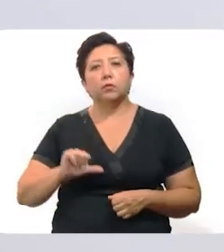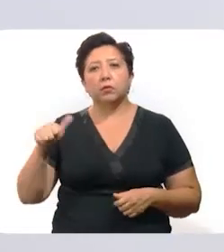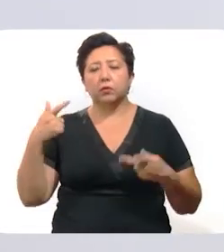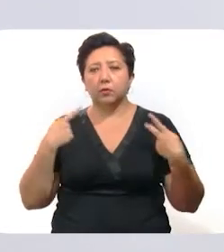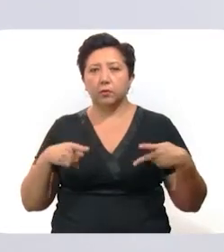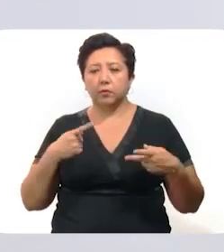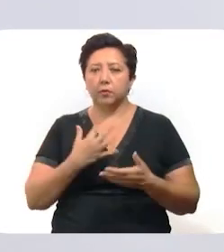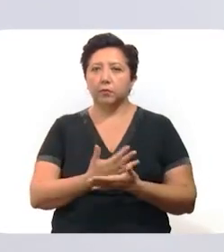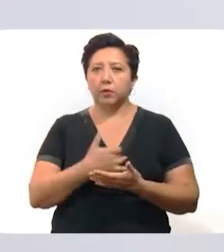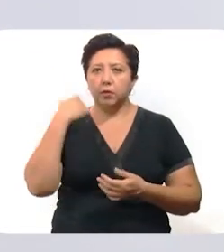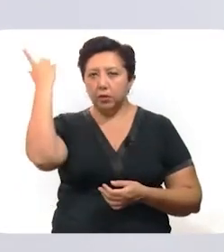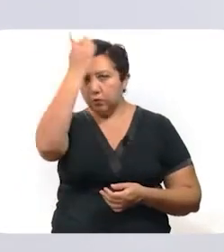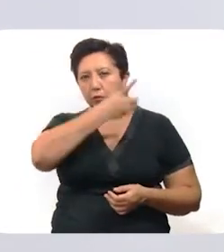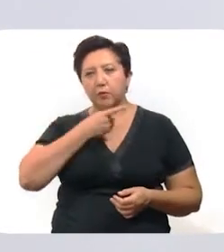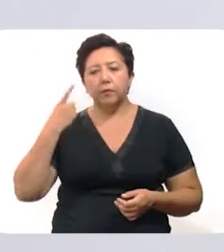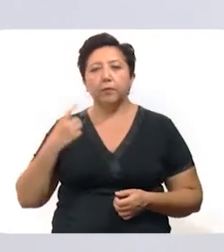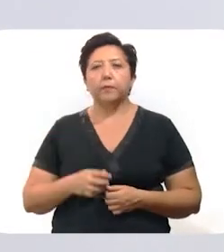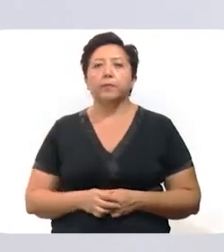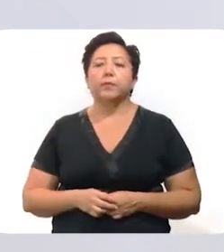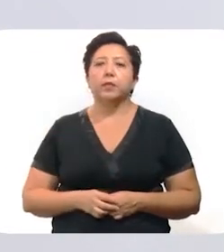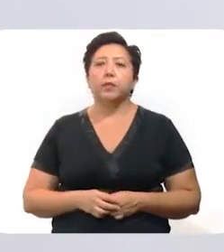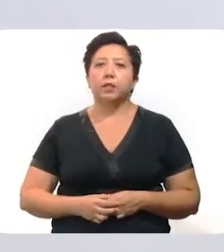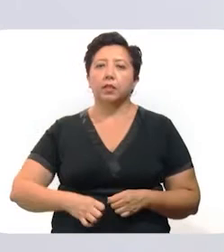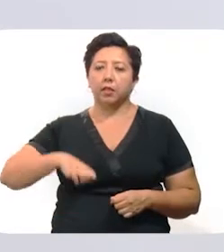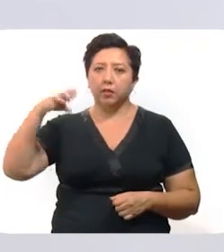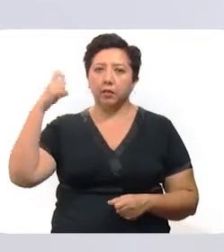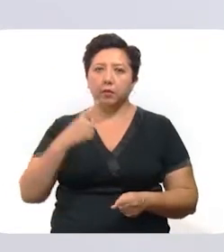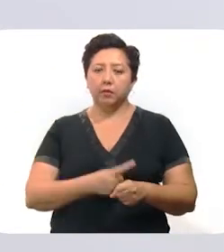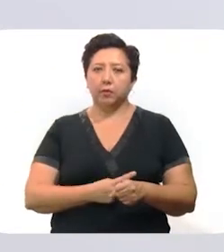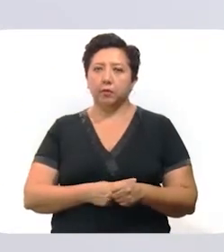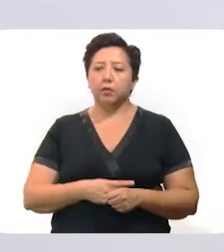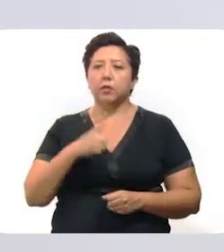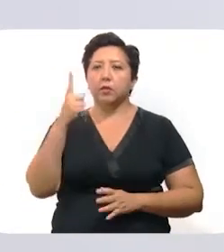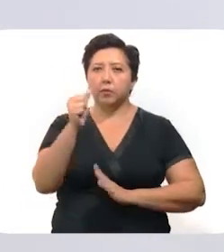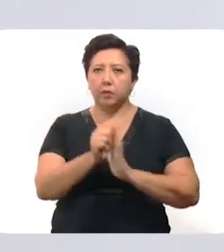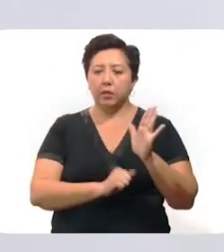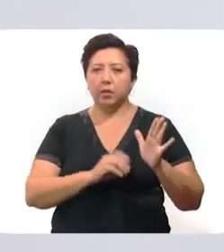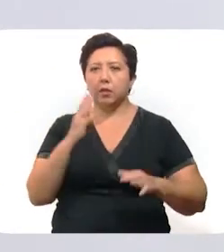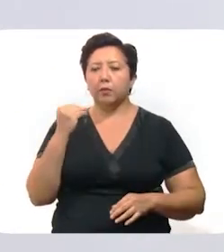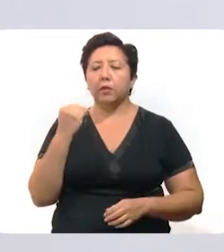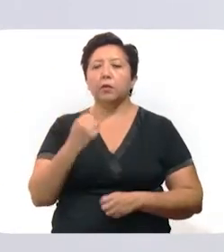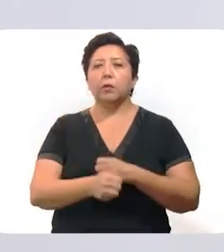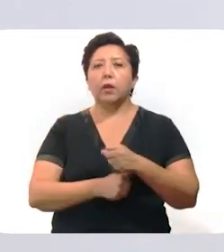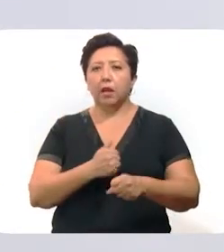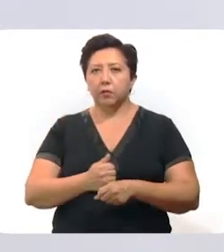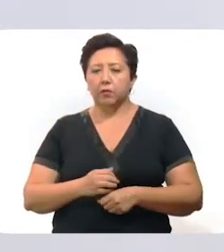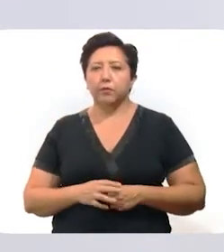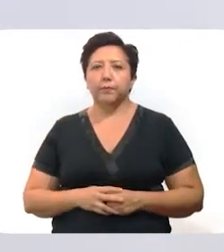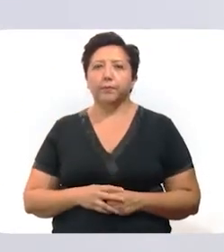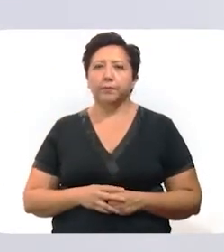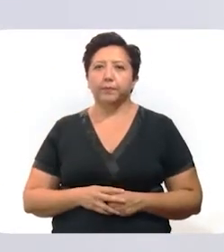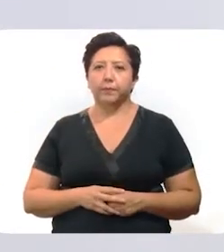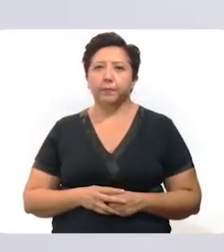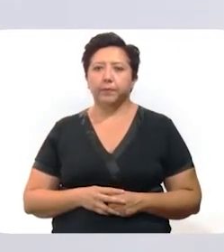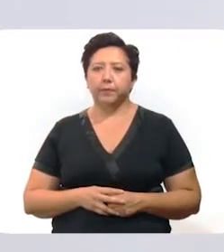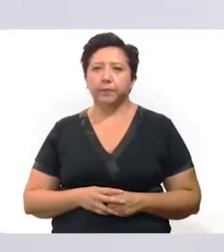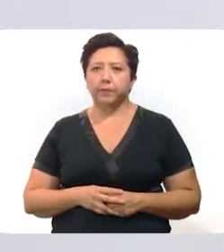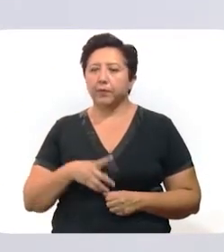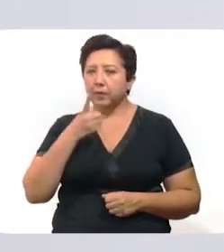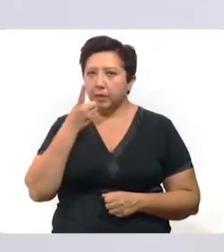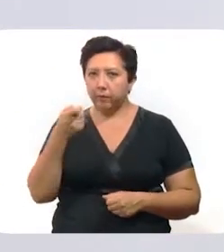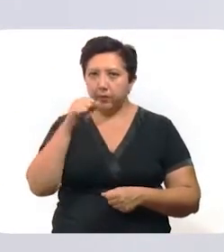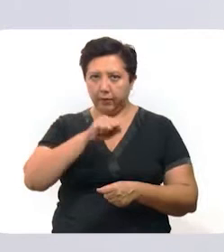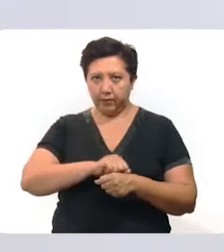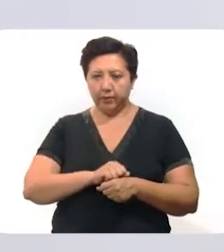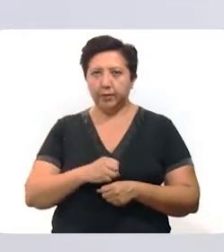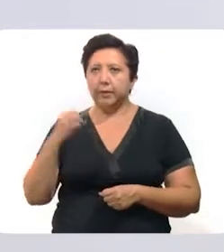Hay otros pacientes a la espera de diagnóstico. El rango de edad de los casos es de 1 mes a 99 años. Los